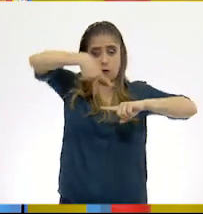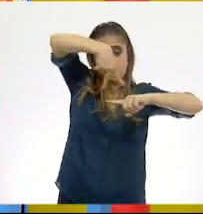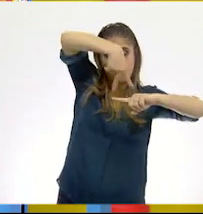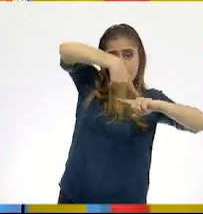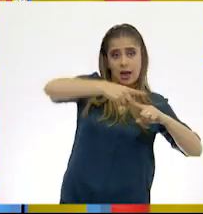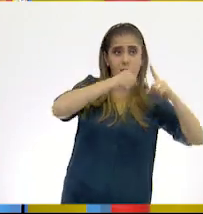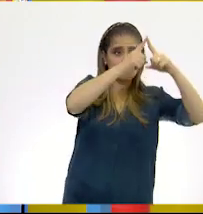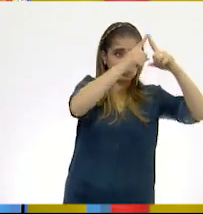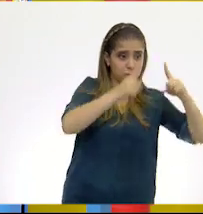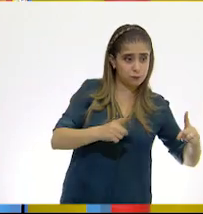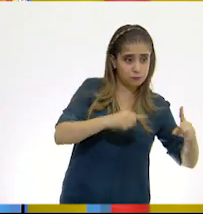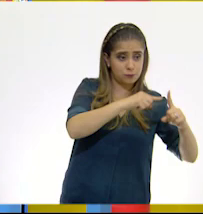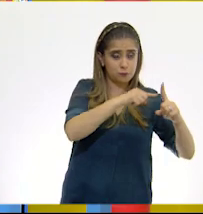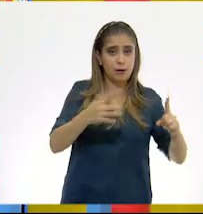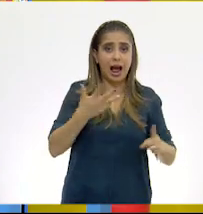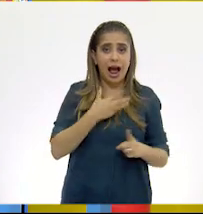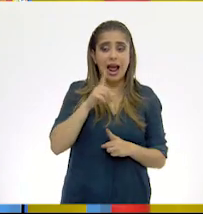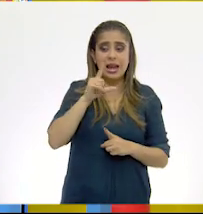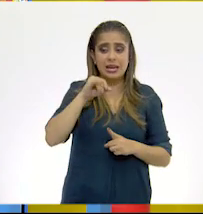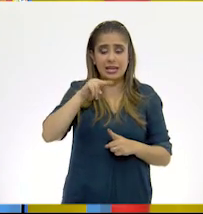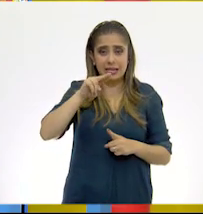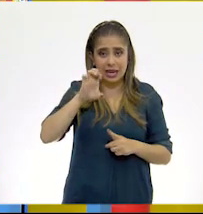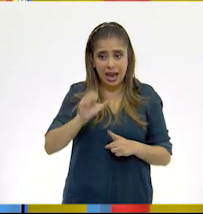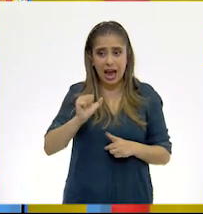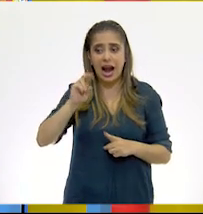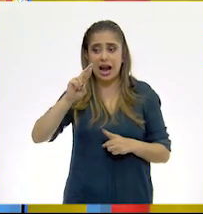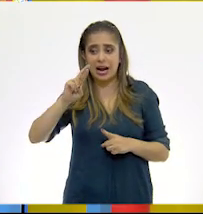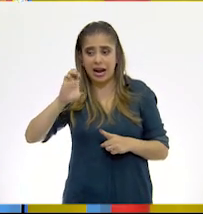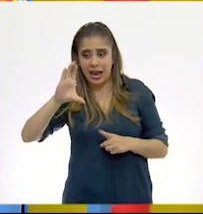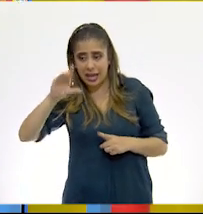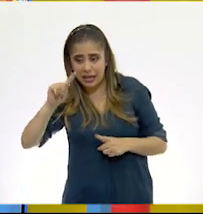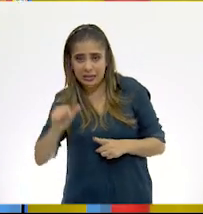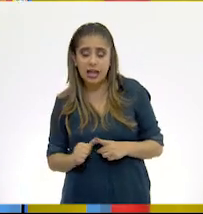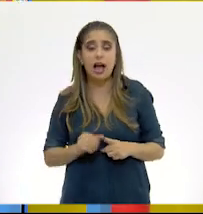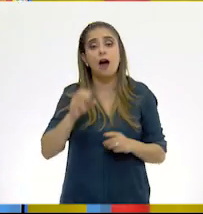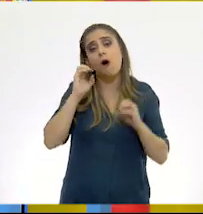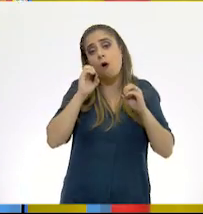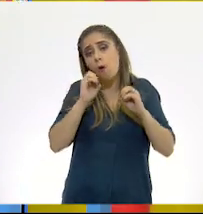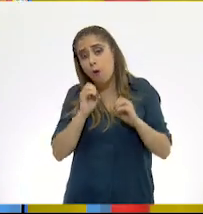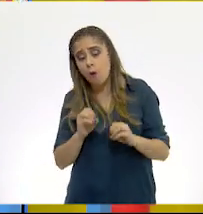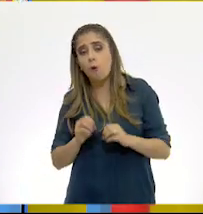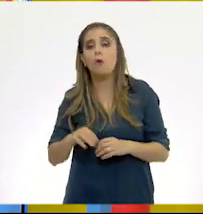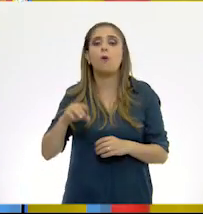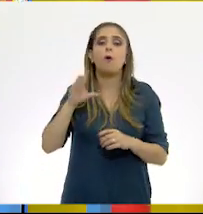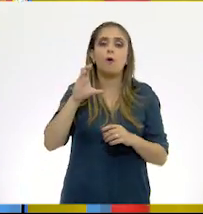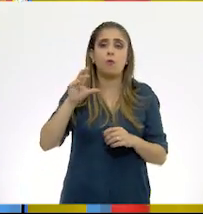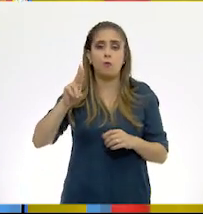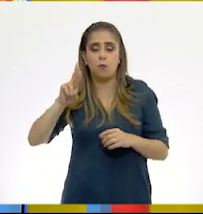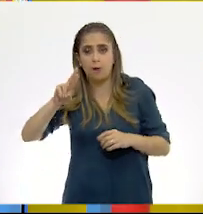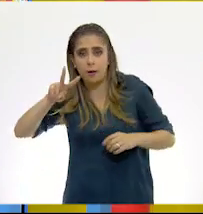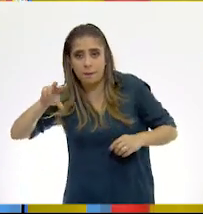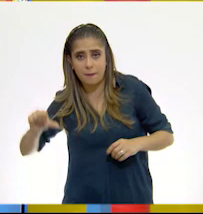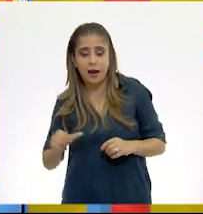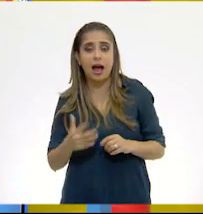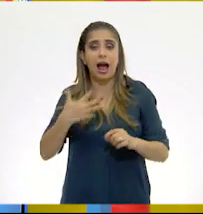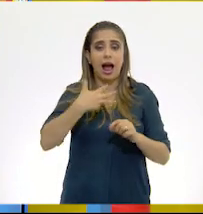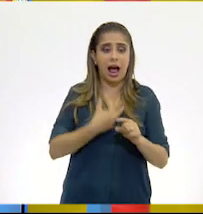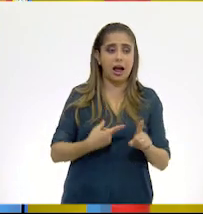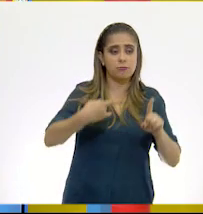por líneas rectas o curvas, y no importa cuántos lados o aristas tenga,